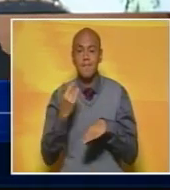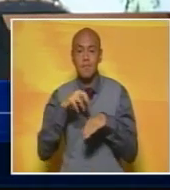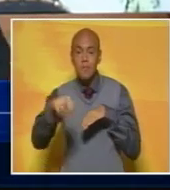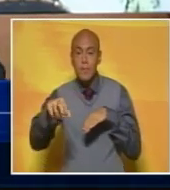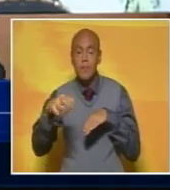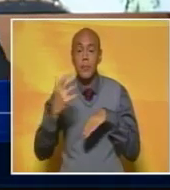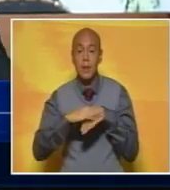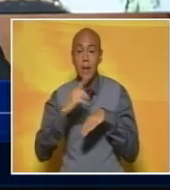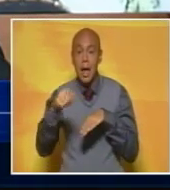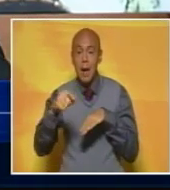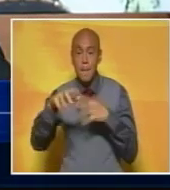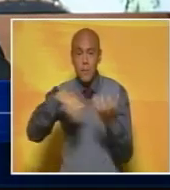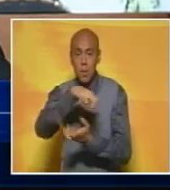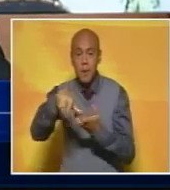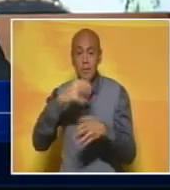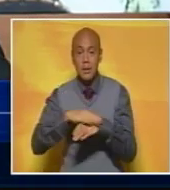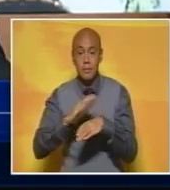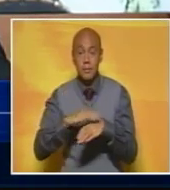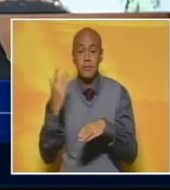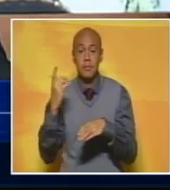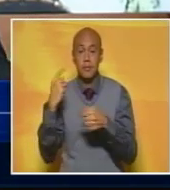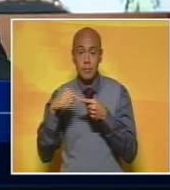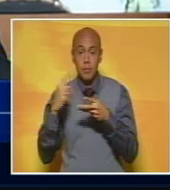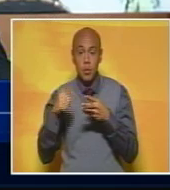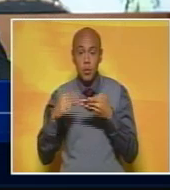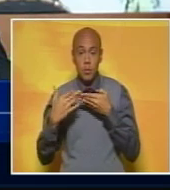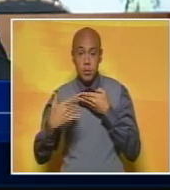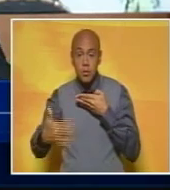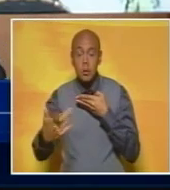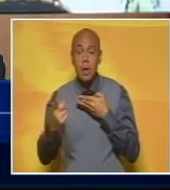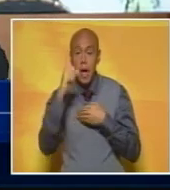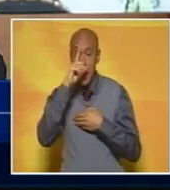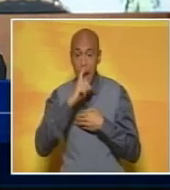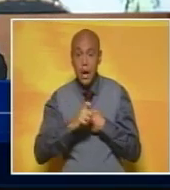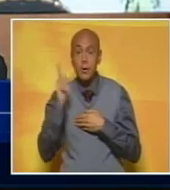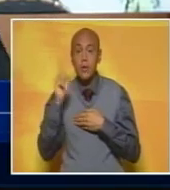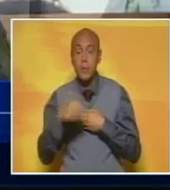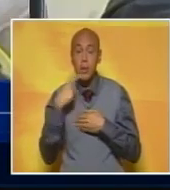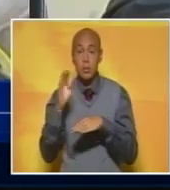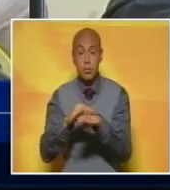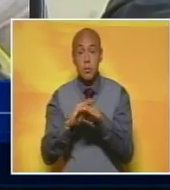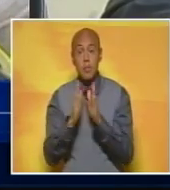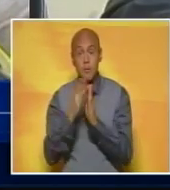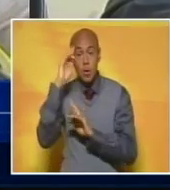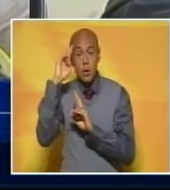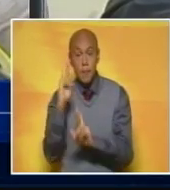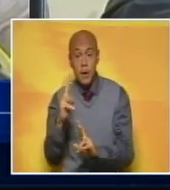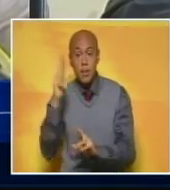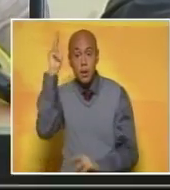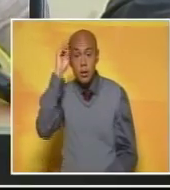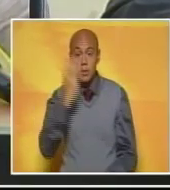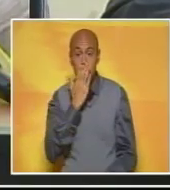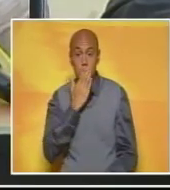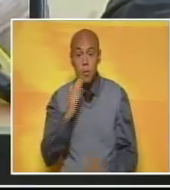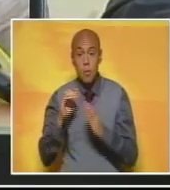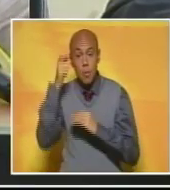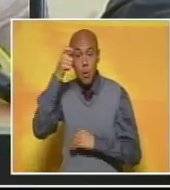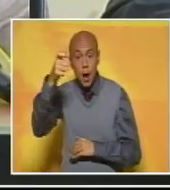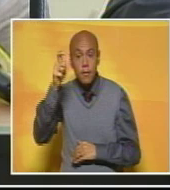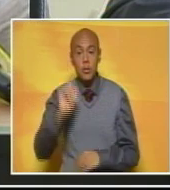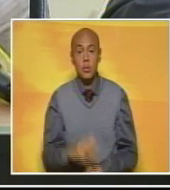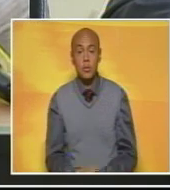que ya han ocurrido otros durante los últimos años. Exige respeto a los derechos de los pueblos